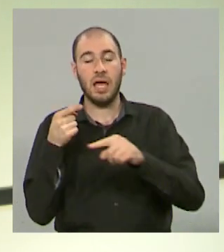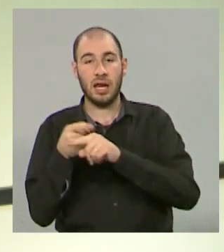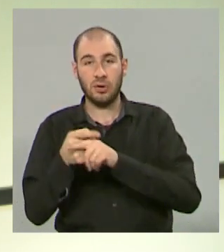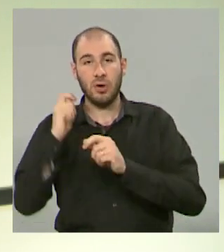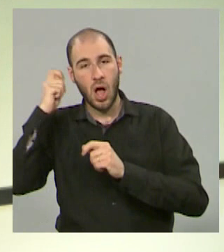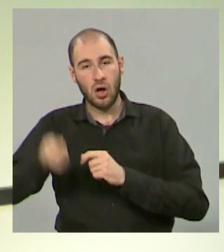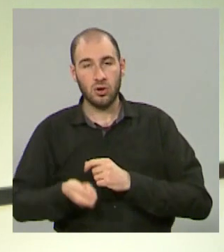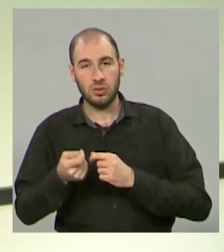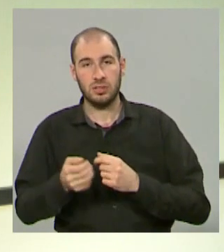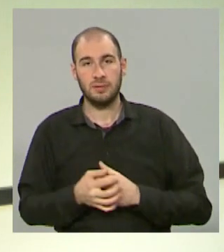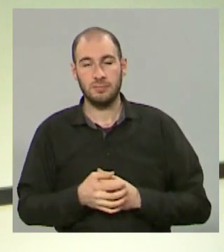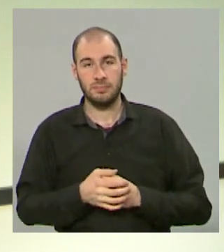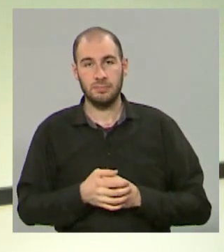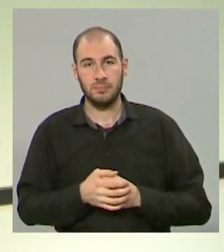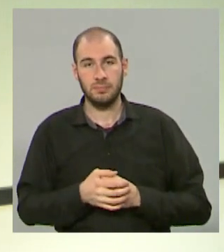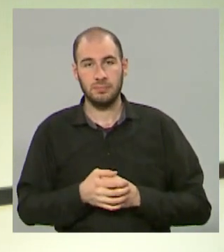la corte